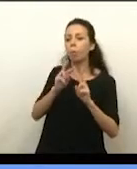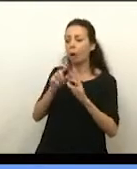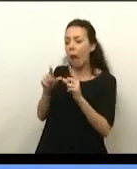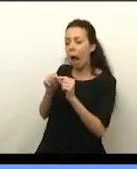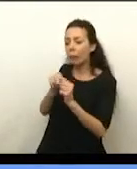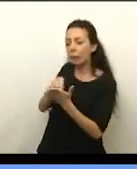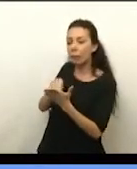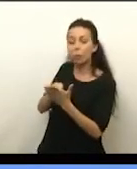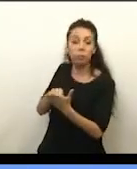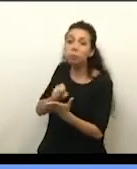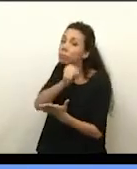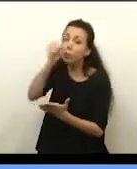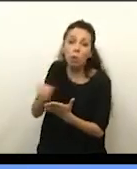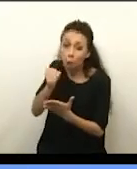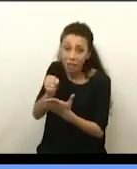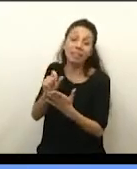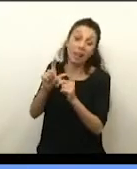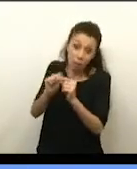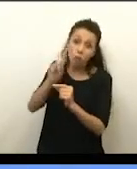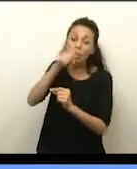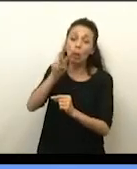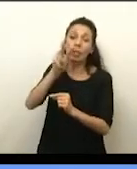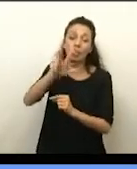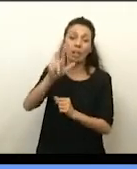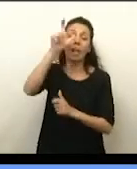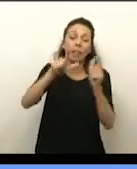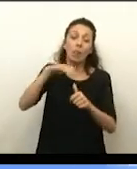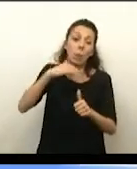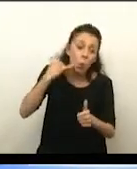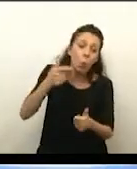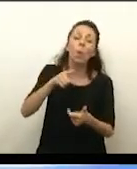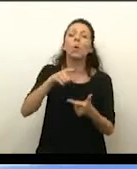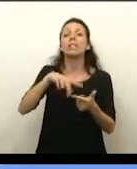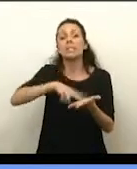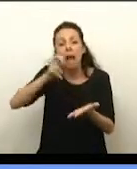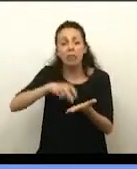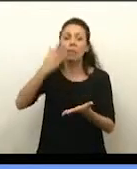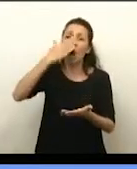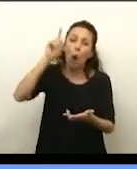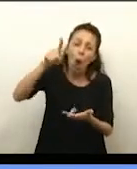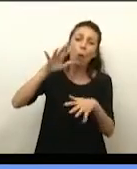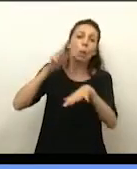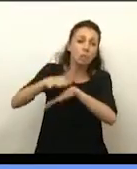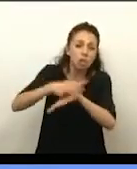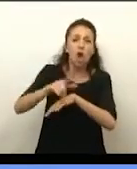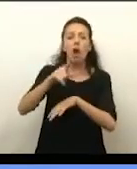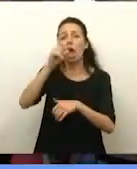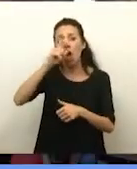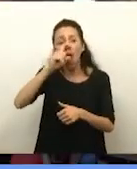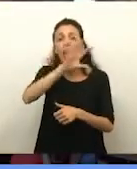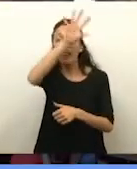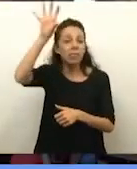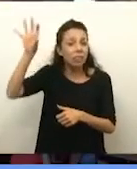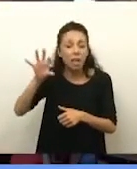importante como era el 123 para jujeño salteños misioneros cordobeses en correntinos en menor